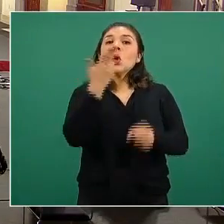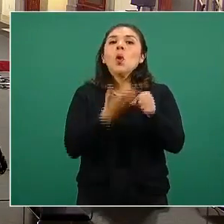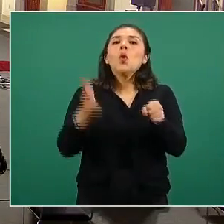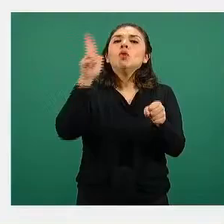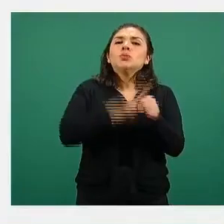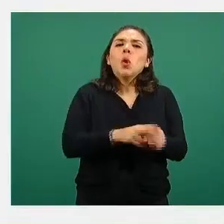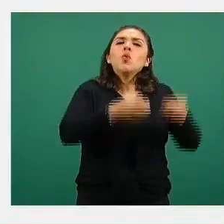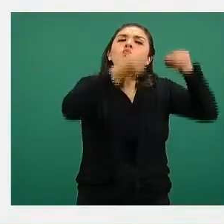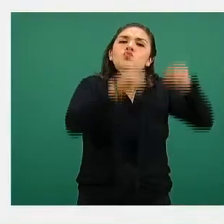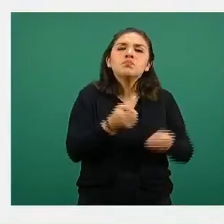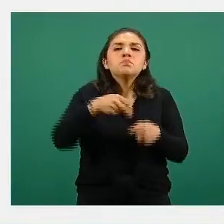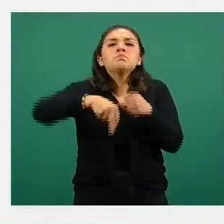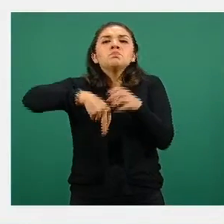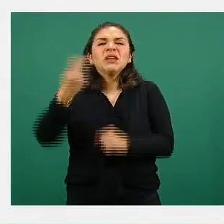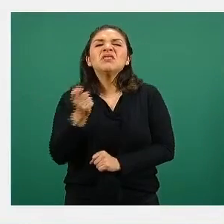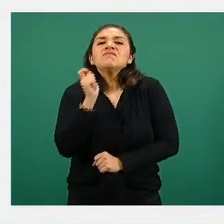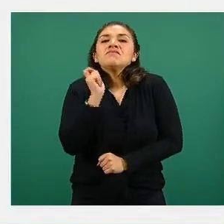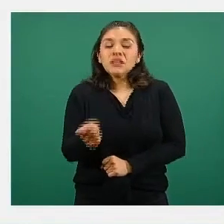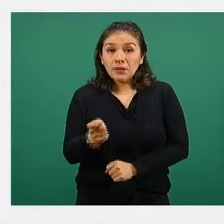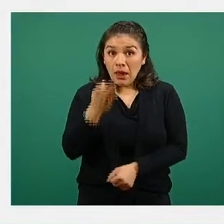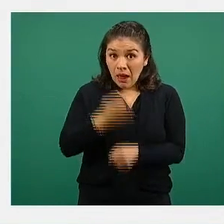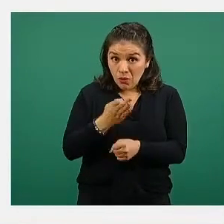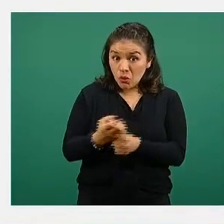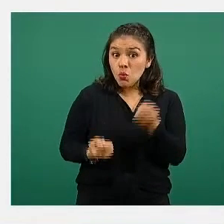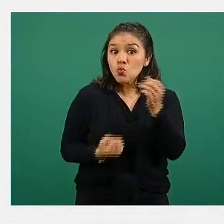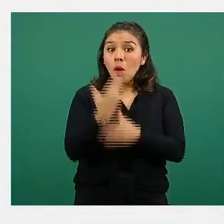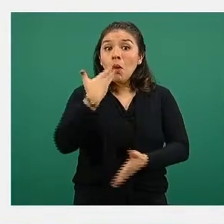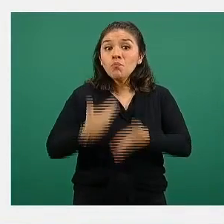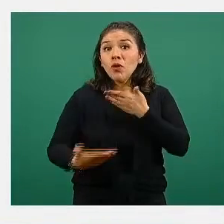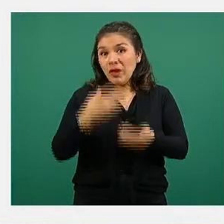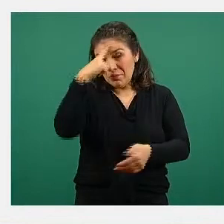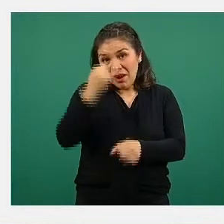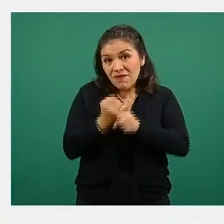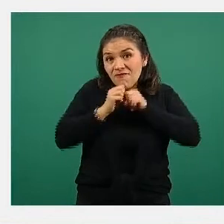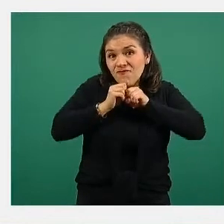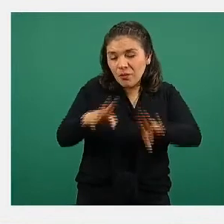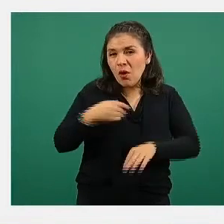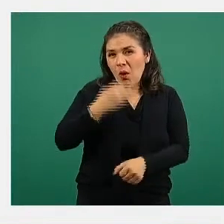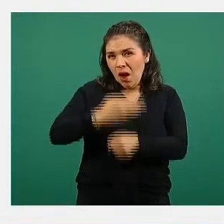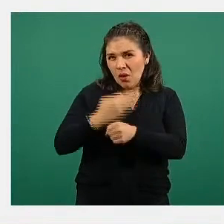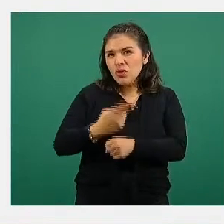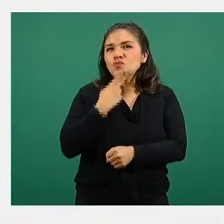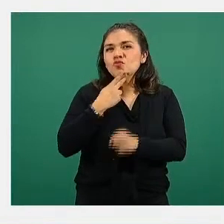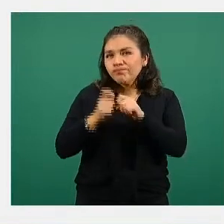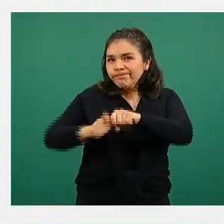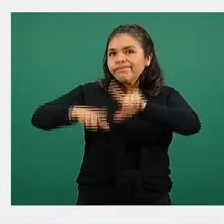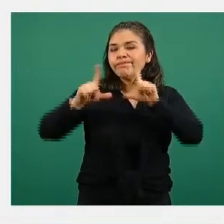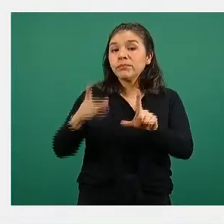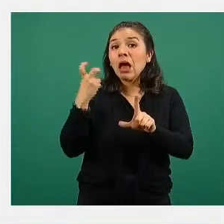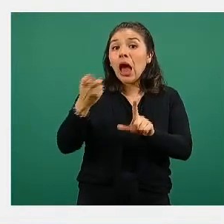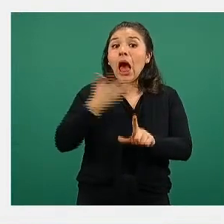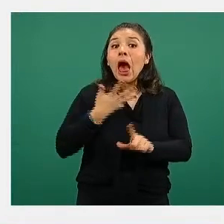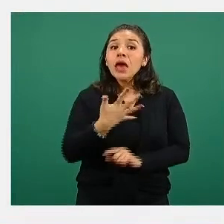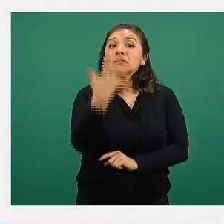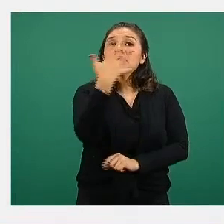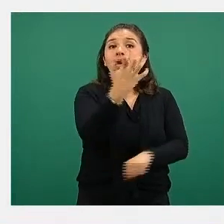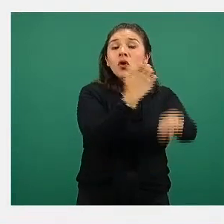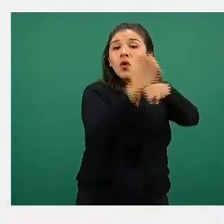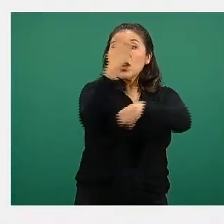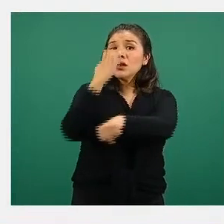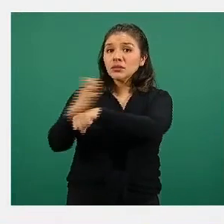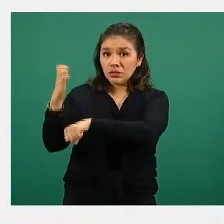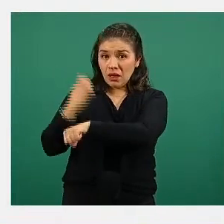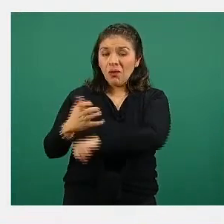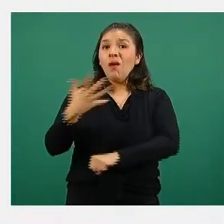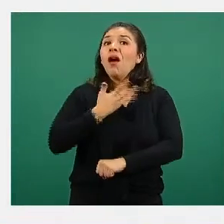y ocupación hospitalaria en este nuevo modelo de información que estamos utilizando. Son 5 las entidades